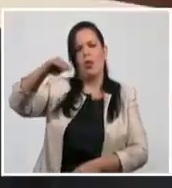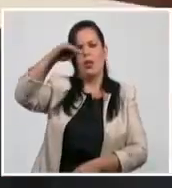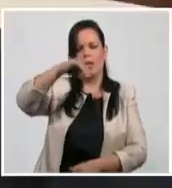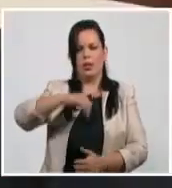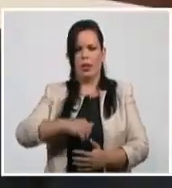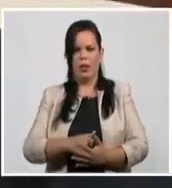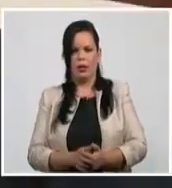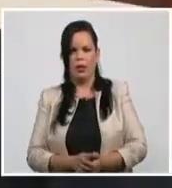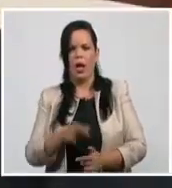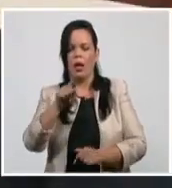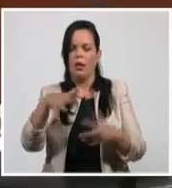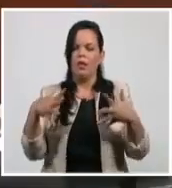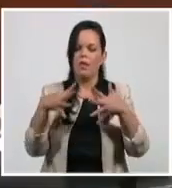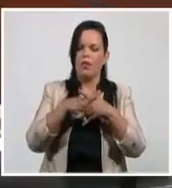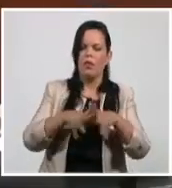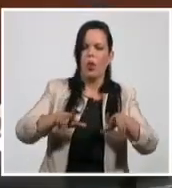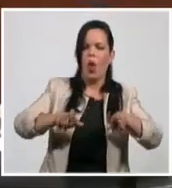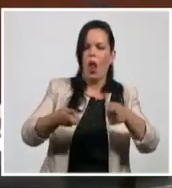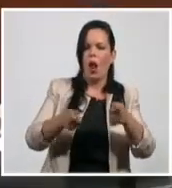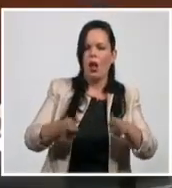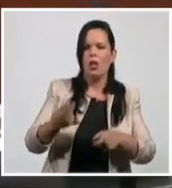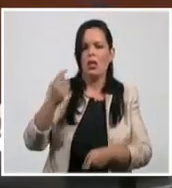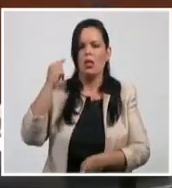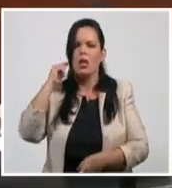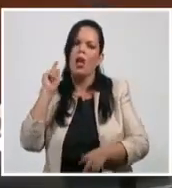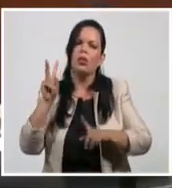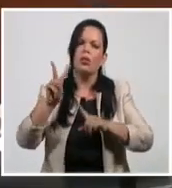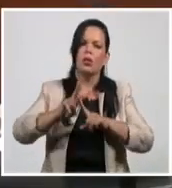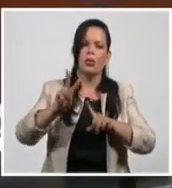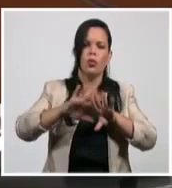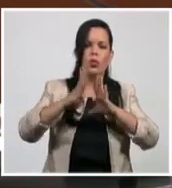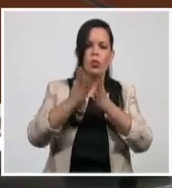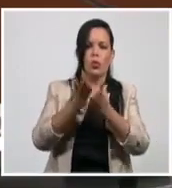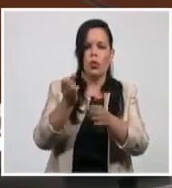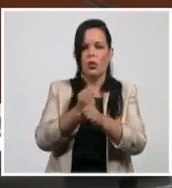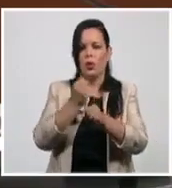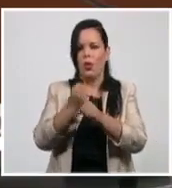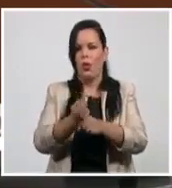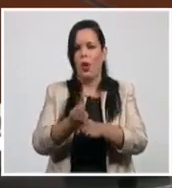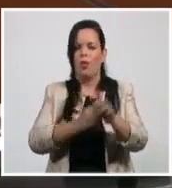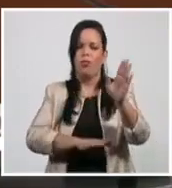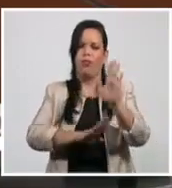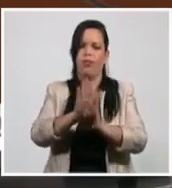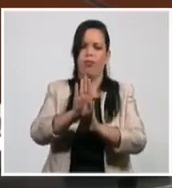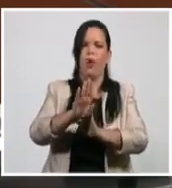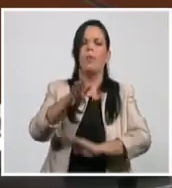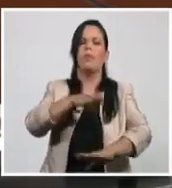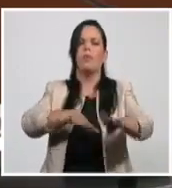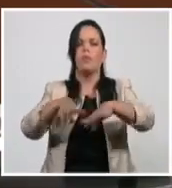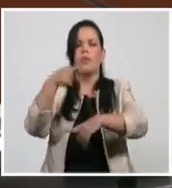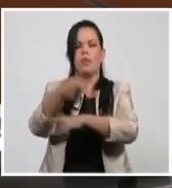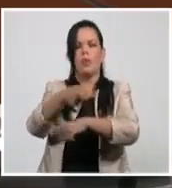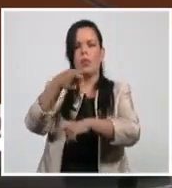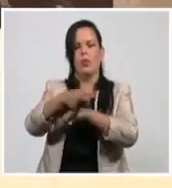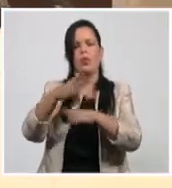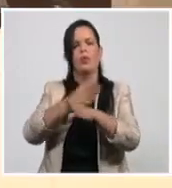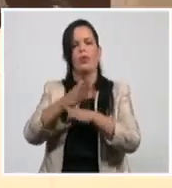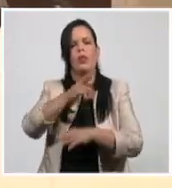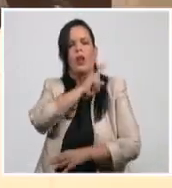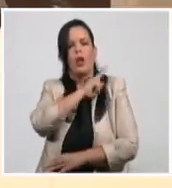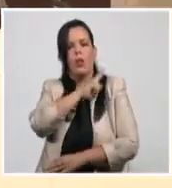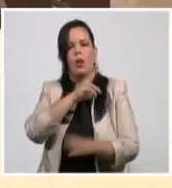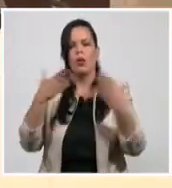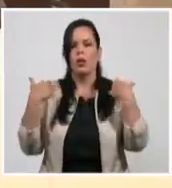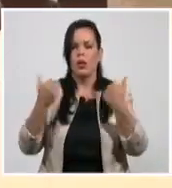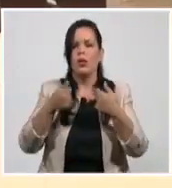con la ciencia y la innovación, el trabajo con la vanguardia artística y la adecuada preparación de cuadros y colectivos, son cuestiones que es